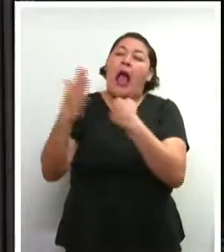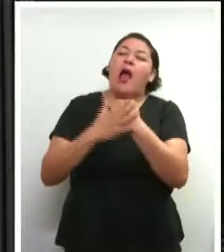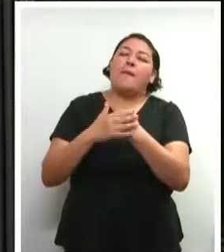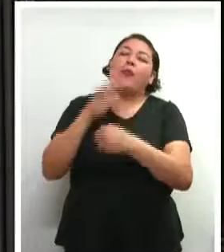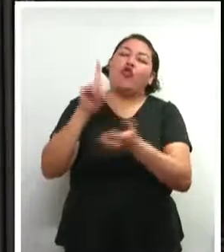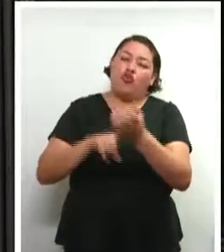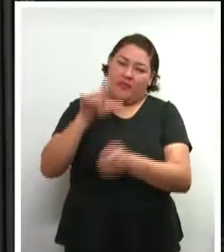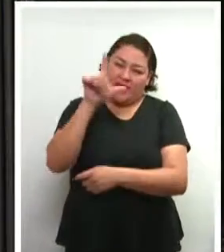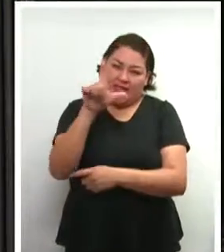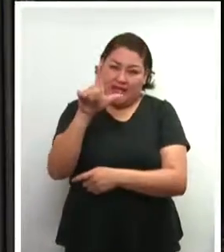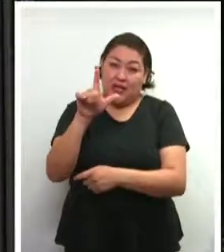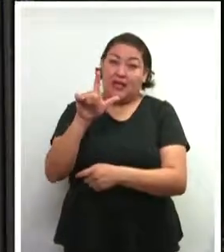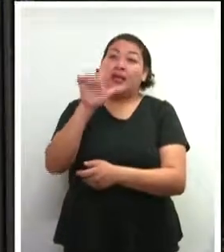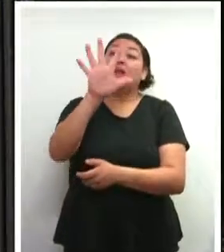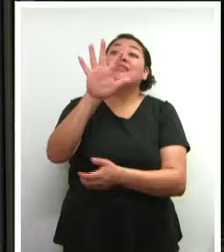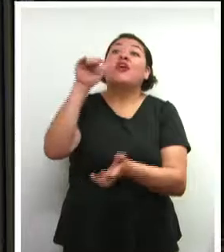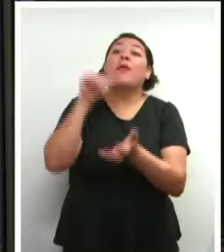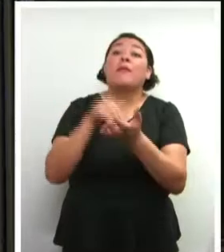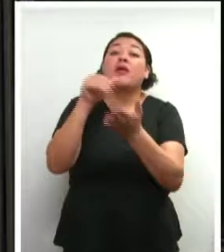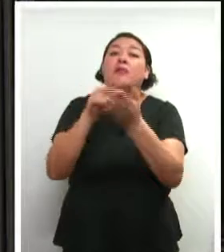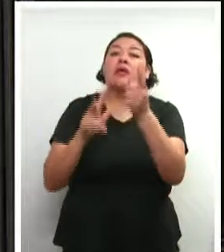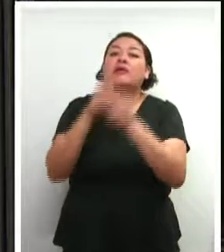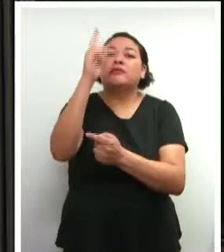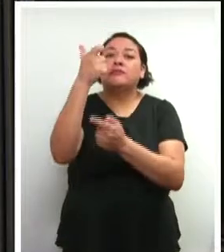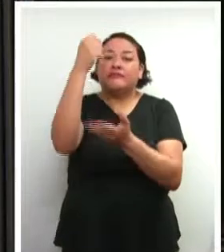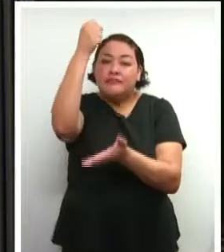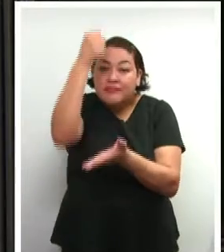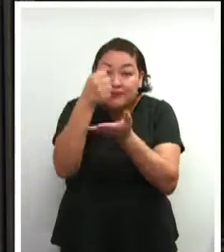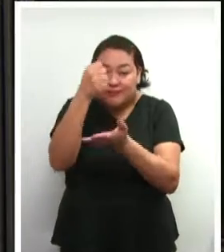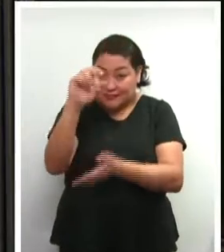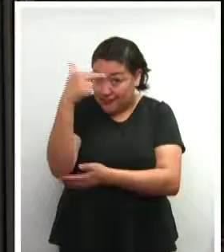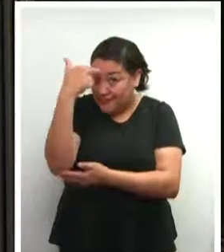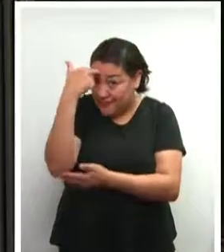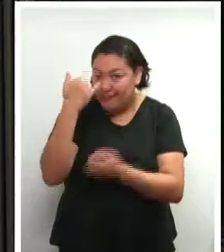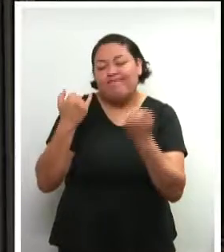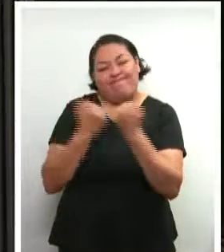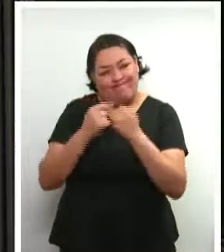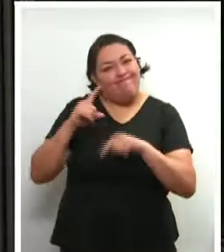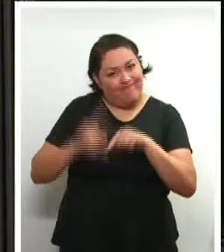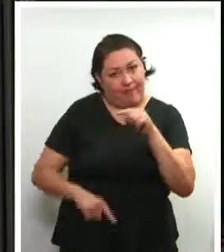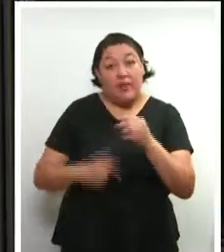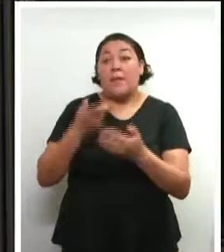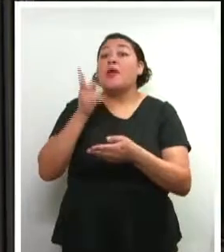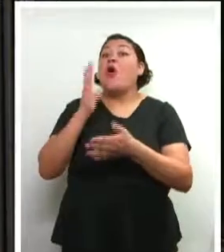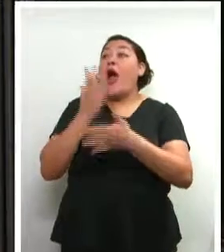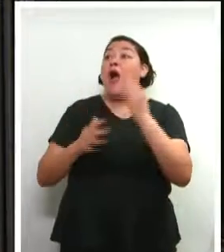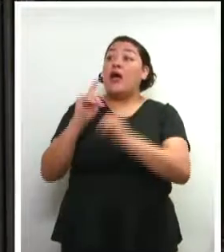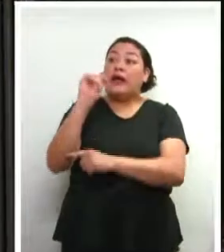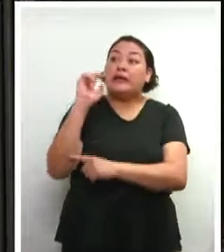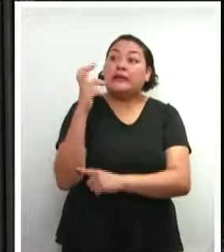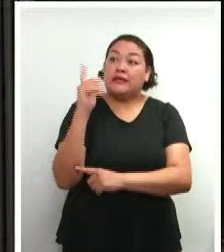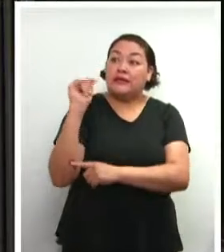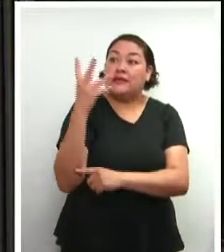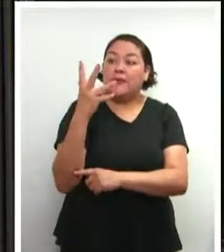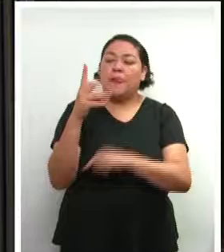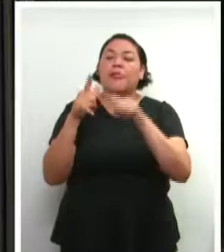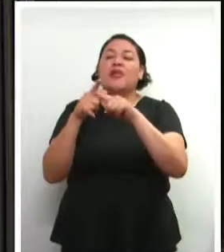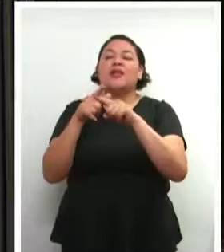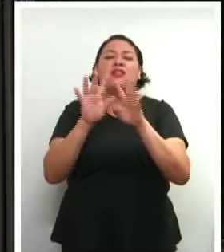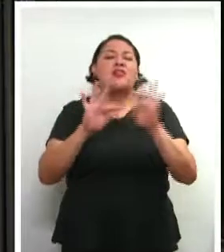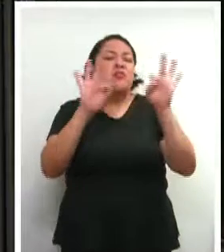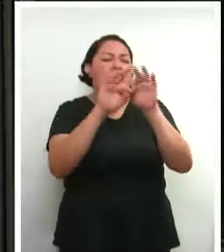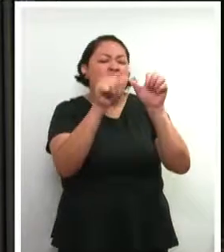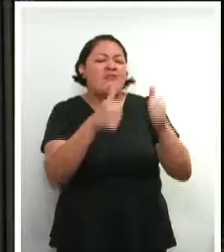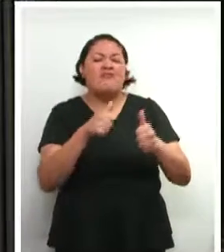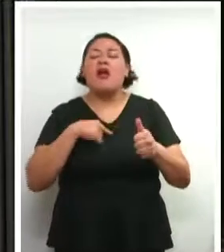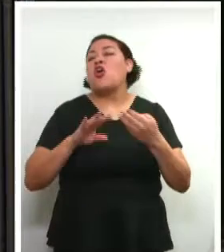entra no es para menos, ¿verdad? Pero sí es verdad que en las tecnocracias como la que nos han convertido, sí pareciera ser que les importamos poco. Y